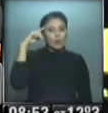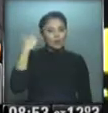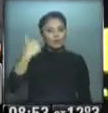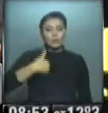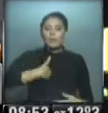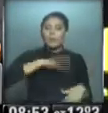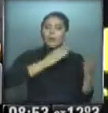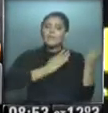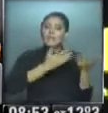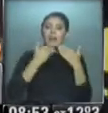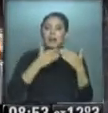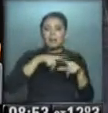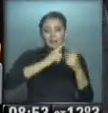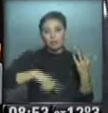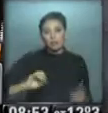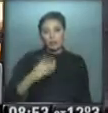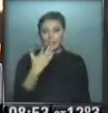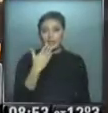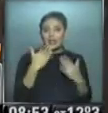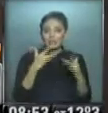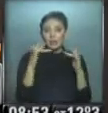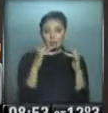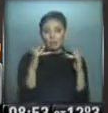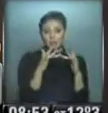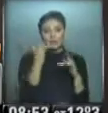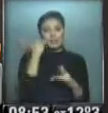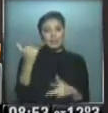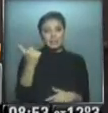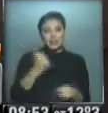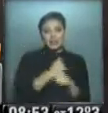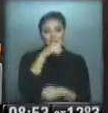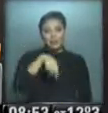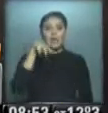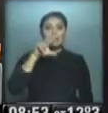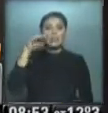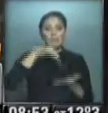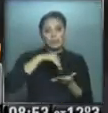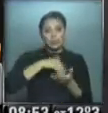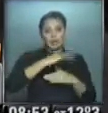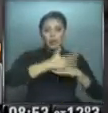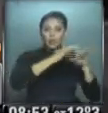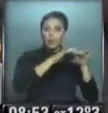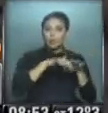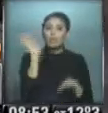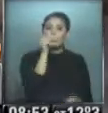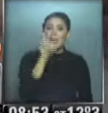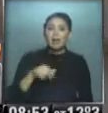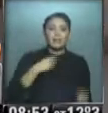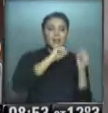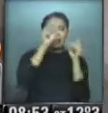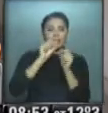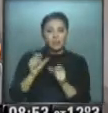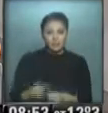con todas las ventajas de la tecnología digital e internet y que lleva ya entregados 3 millones de computadoras en todo el país